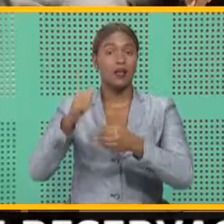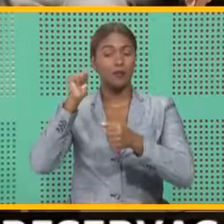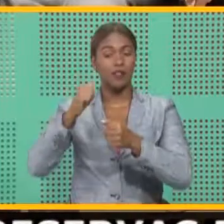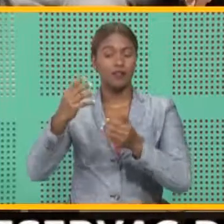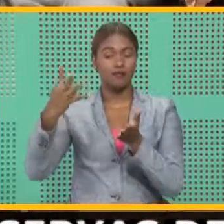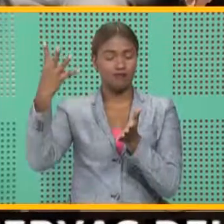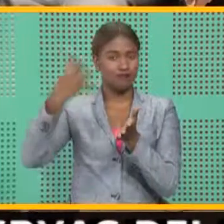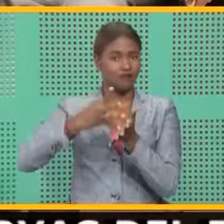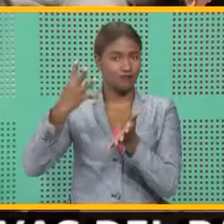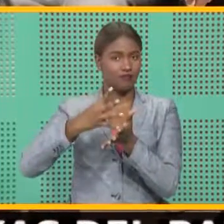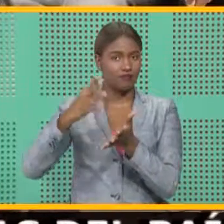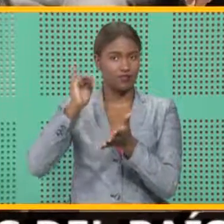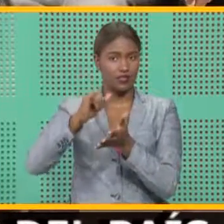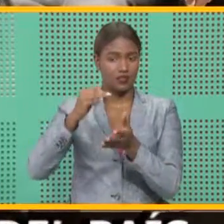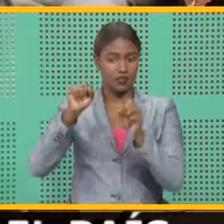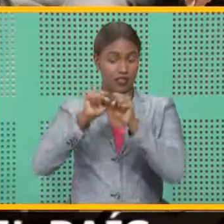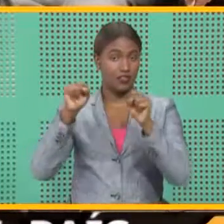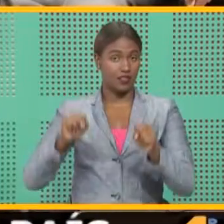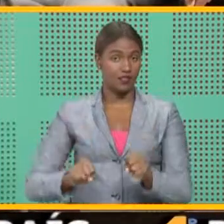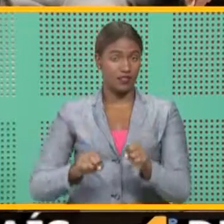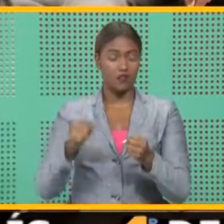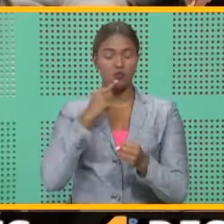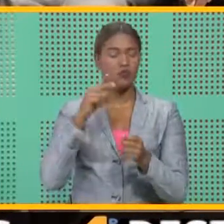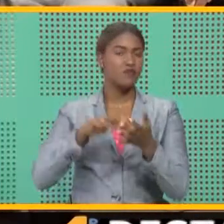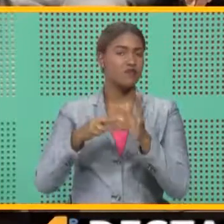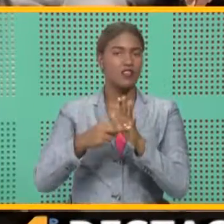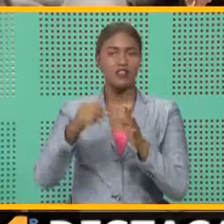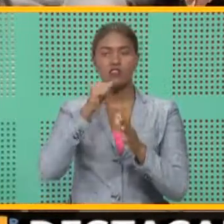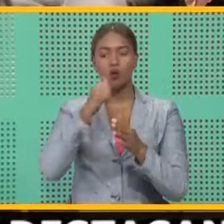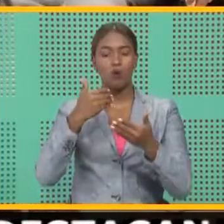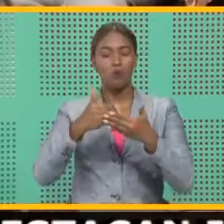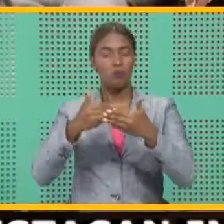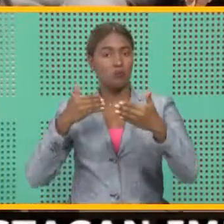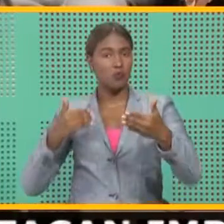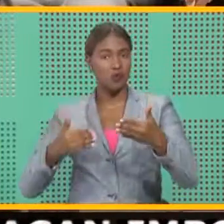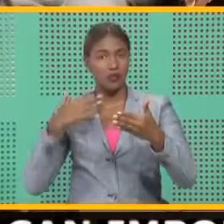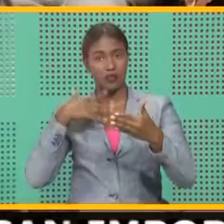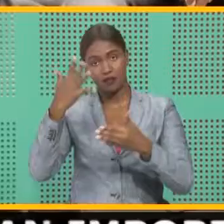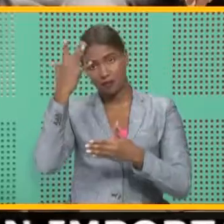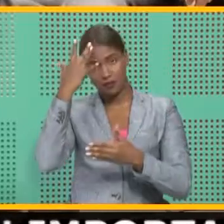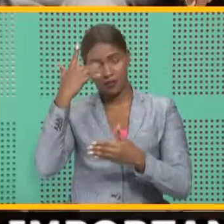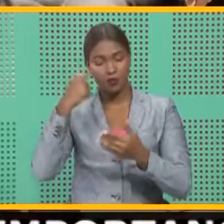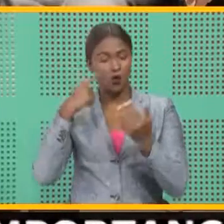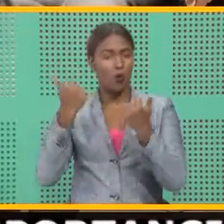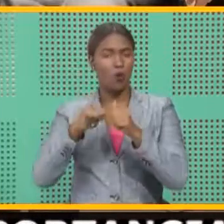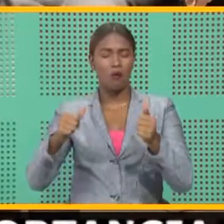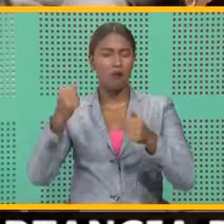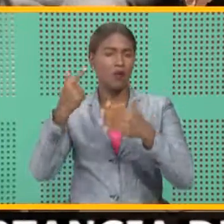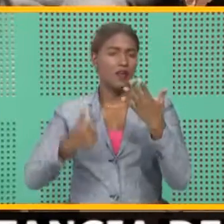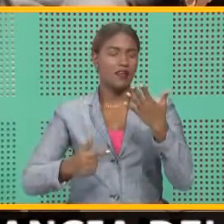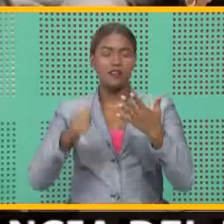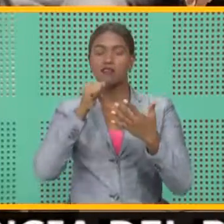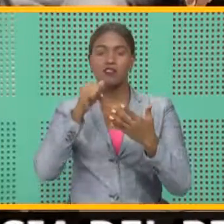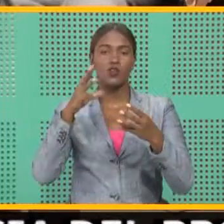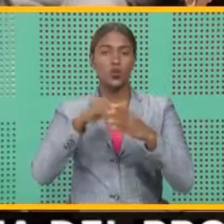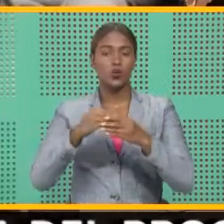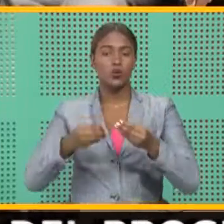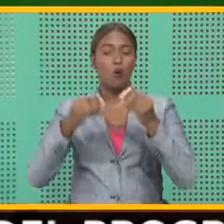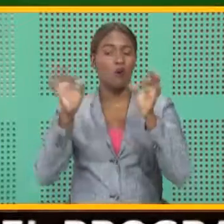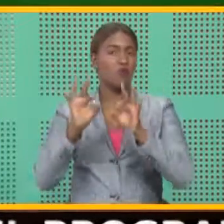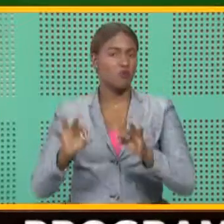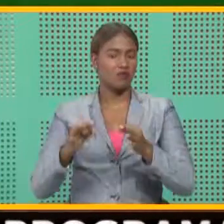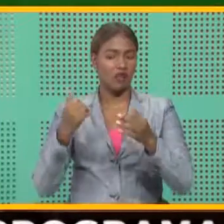instalar el sistema, de manera que no aleguen que porque por cualquier cosa no le ha